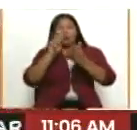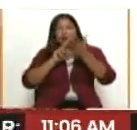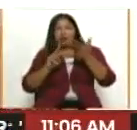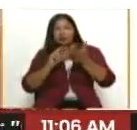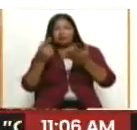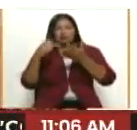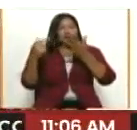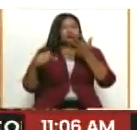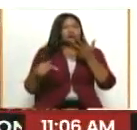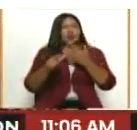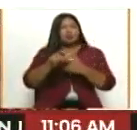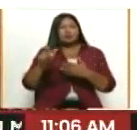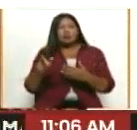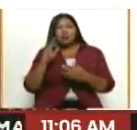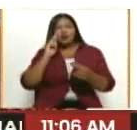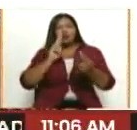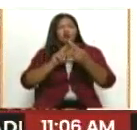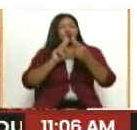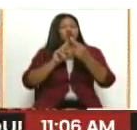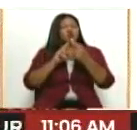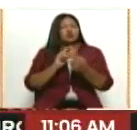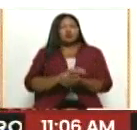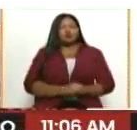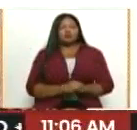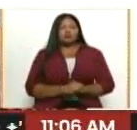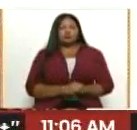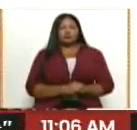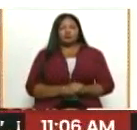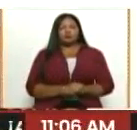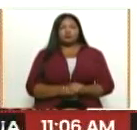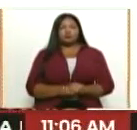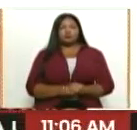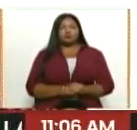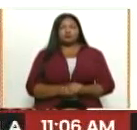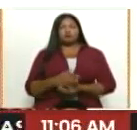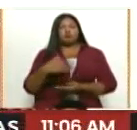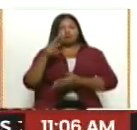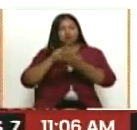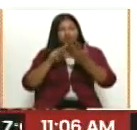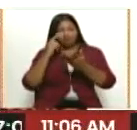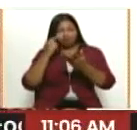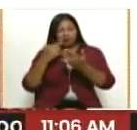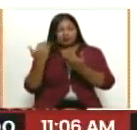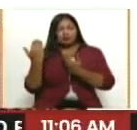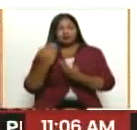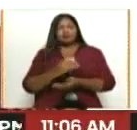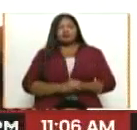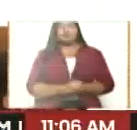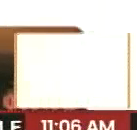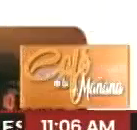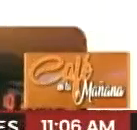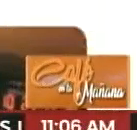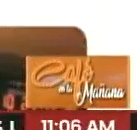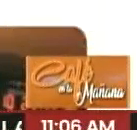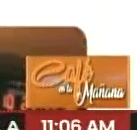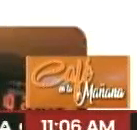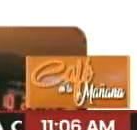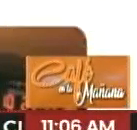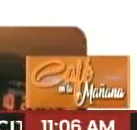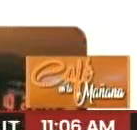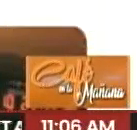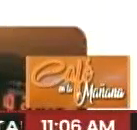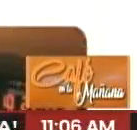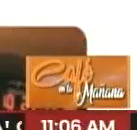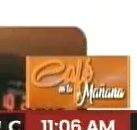como muchos, ¿no?, de la gente que lo conoció y bueno, supo de su trayectoria. Bueno, y la noticia la dimos, o se